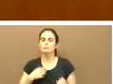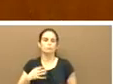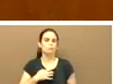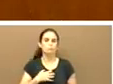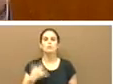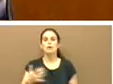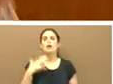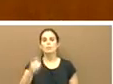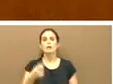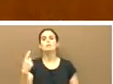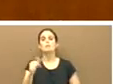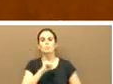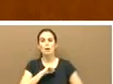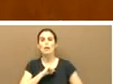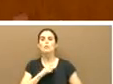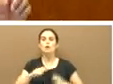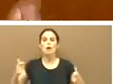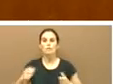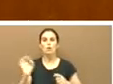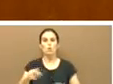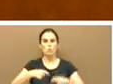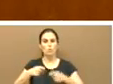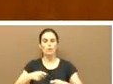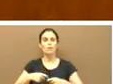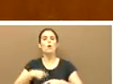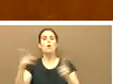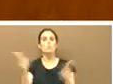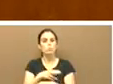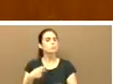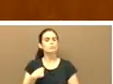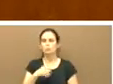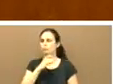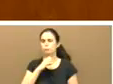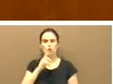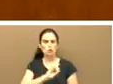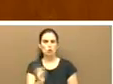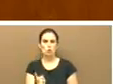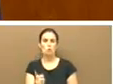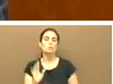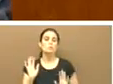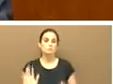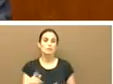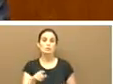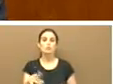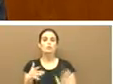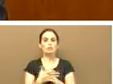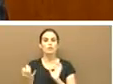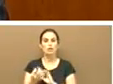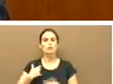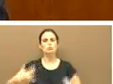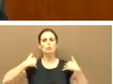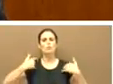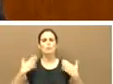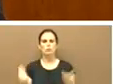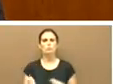aumenten los parados o el cierre de comercio. Para nada. Señorías, no nos alegramos. Eso significa mucho sufrimiento